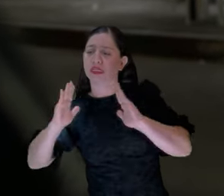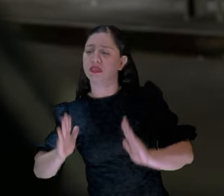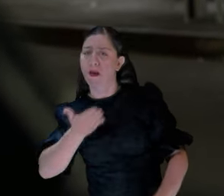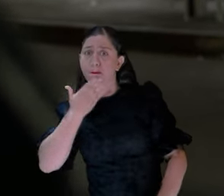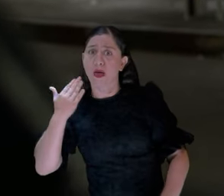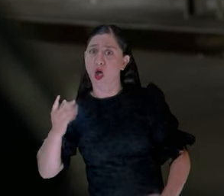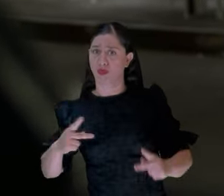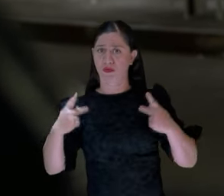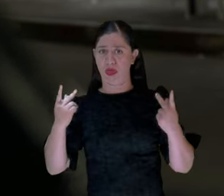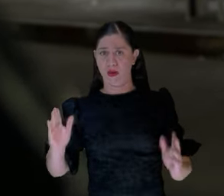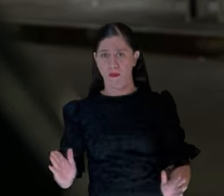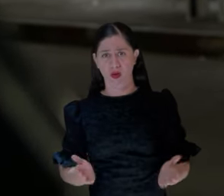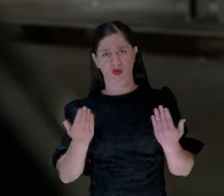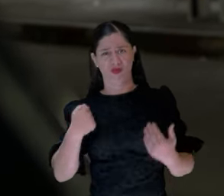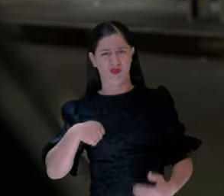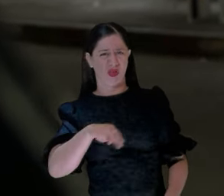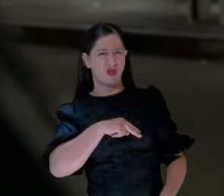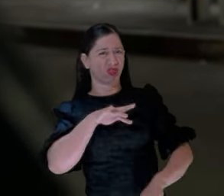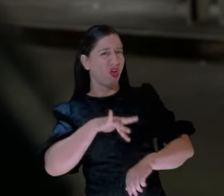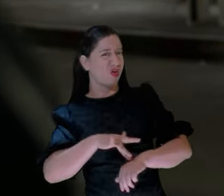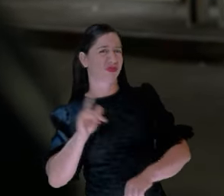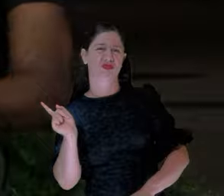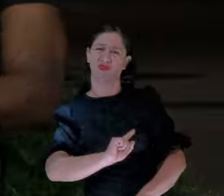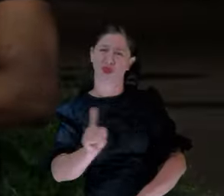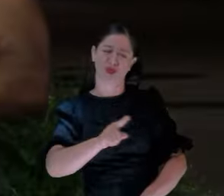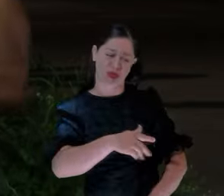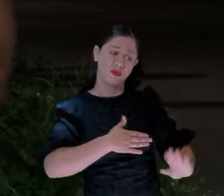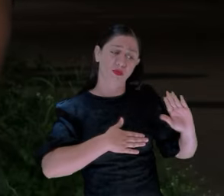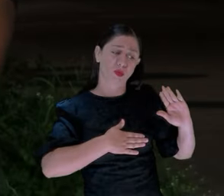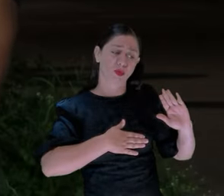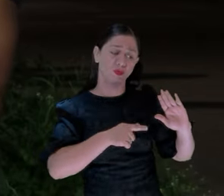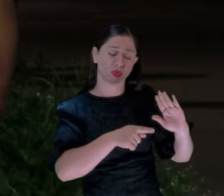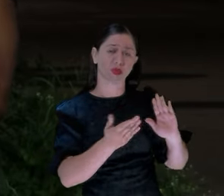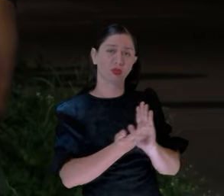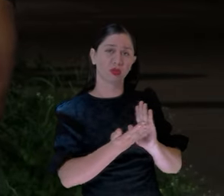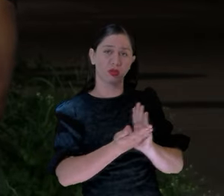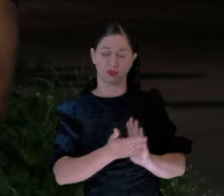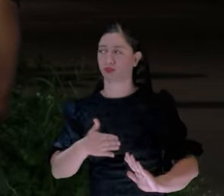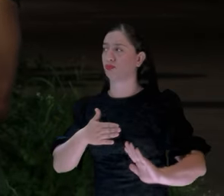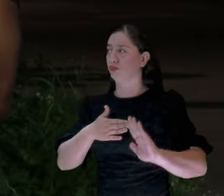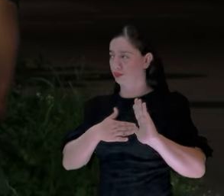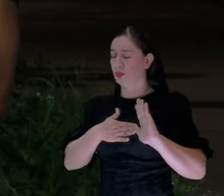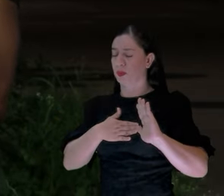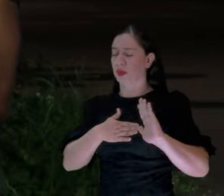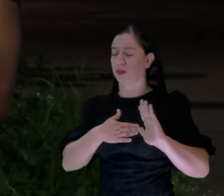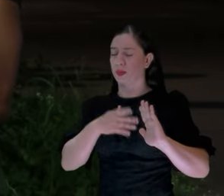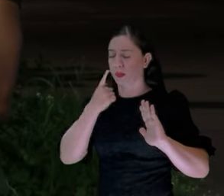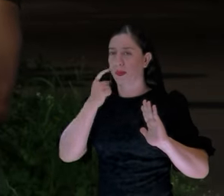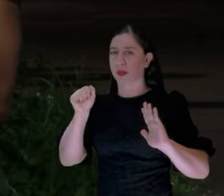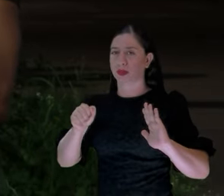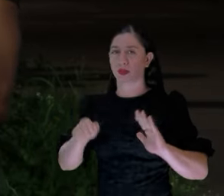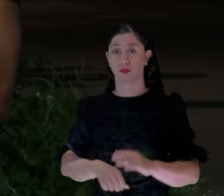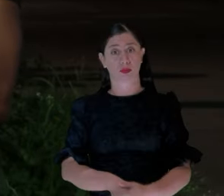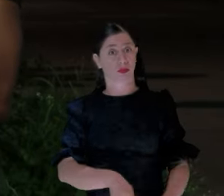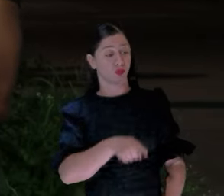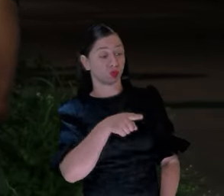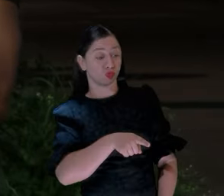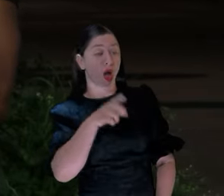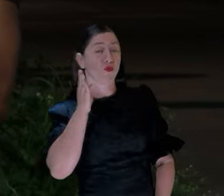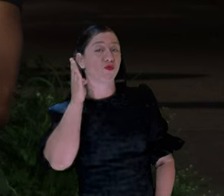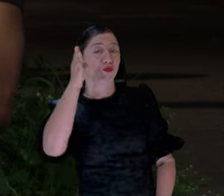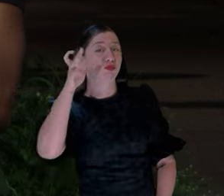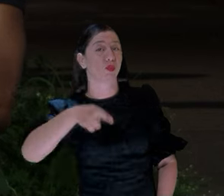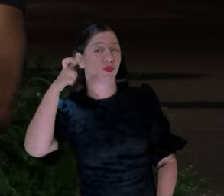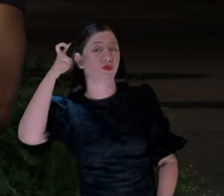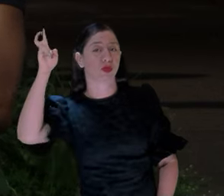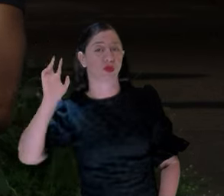de tener una mejor vida. No la que nos tocó a nosotros. Prométame que usted va a estudiar, mija. Se lo prometo, papá. ¿De verdad? Usted